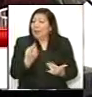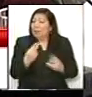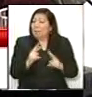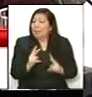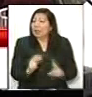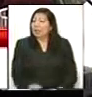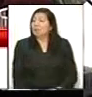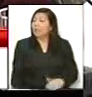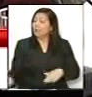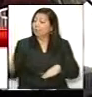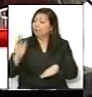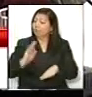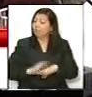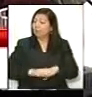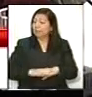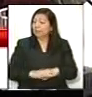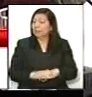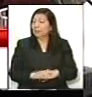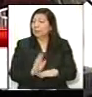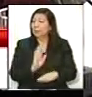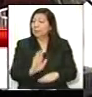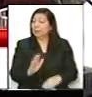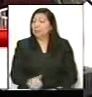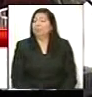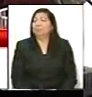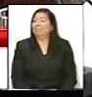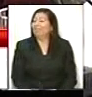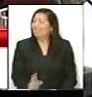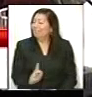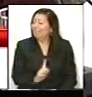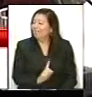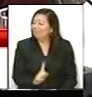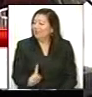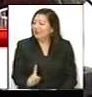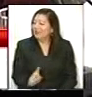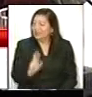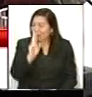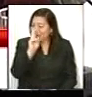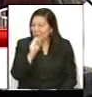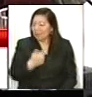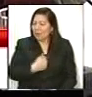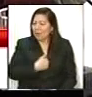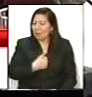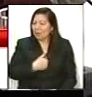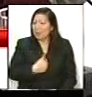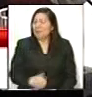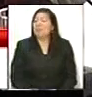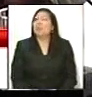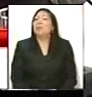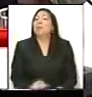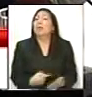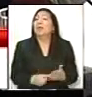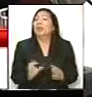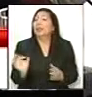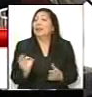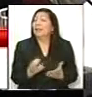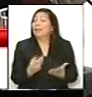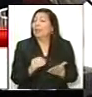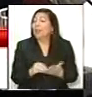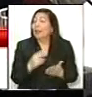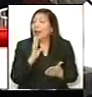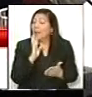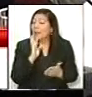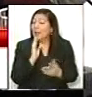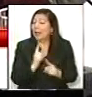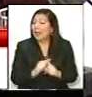vea por encima la suya. No, pues, y ni siquiera hay respeto a la propiedad intelectual porque ni siquiera la han